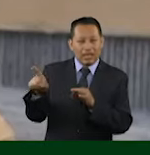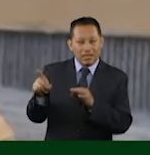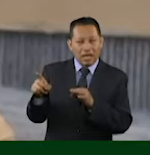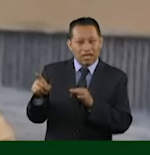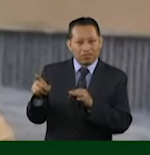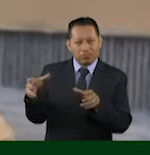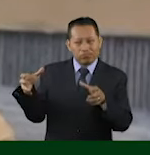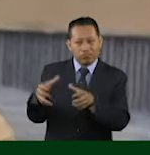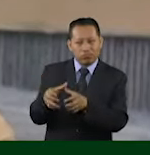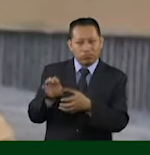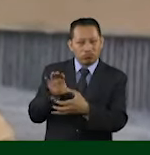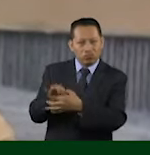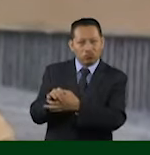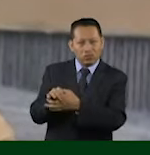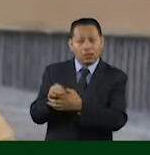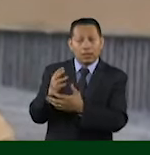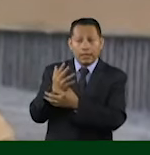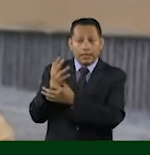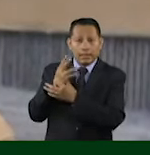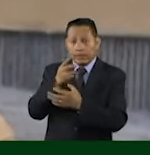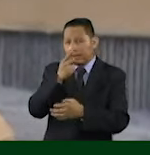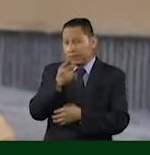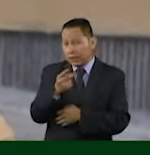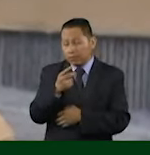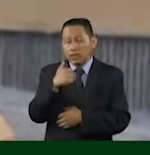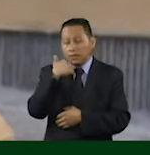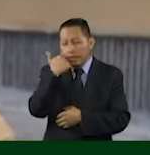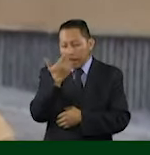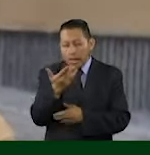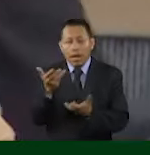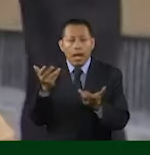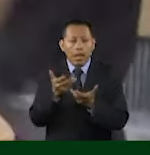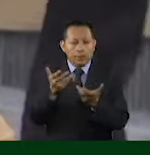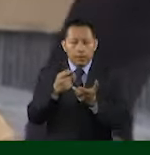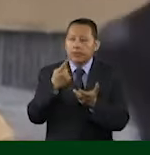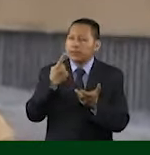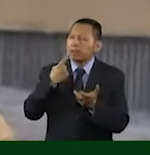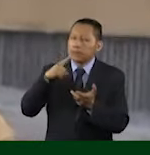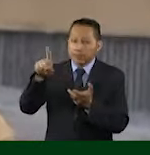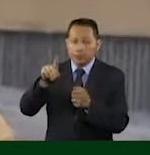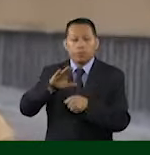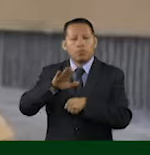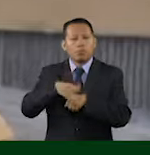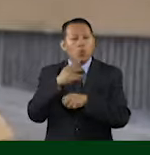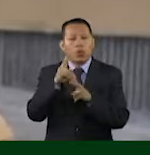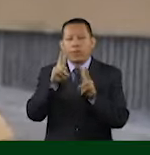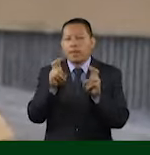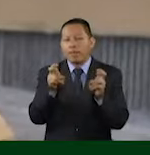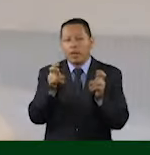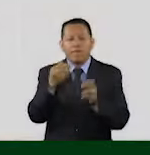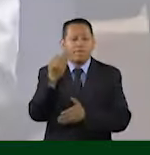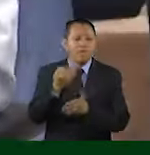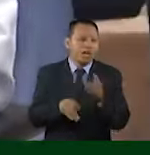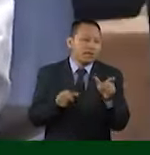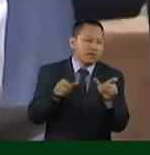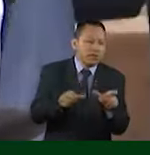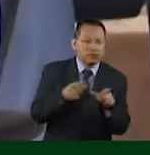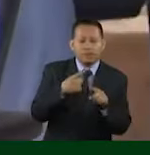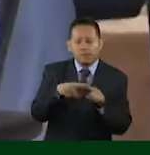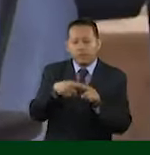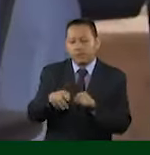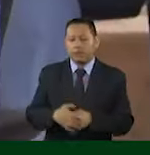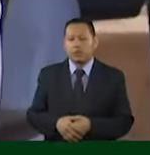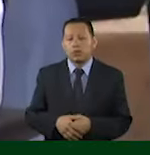derecha que quieren ir trazando una ruta para un impugnación por el tema de la seguridad o inseguridad al